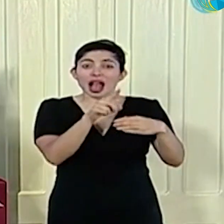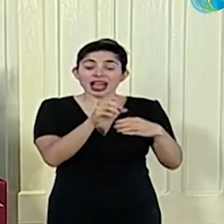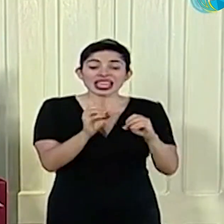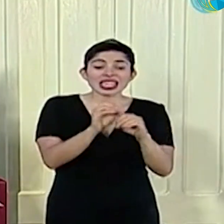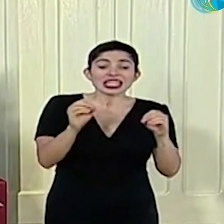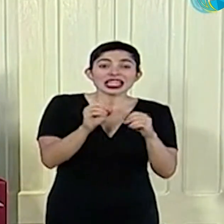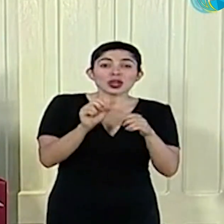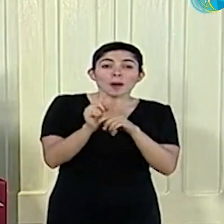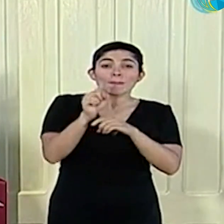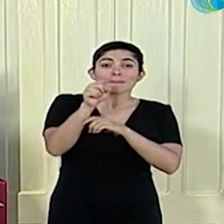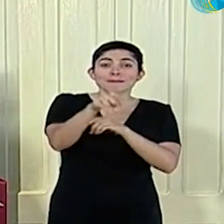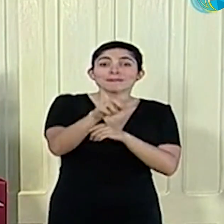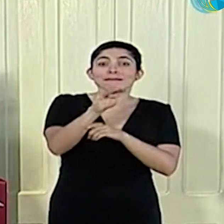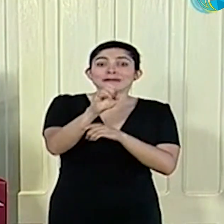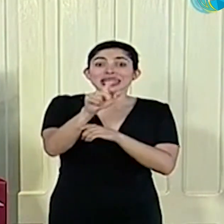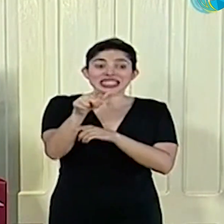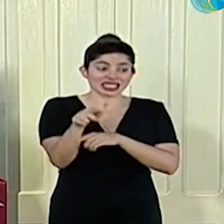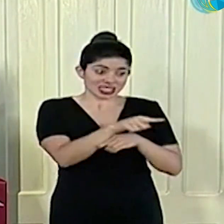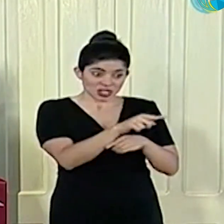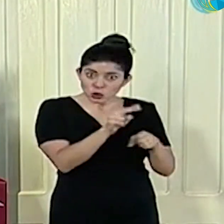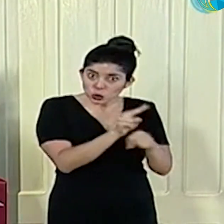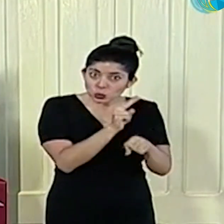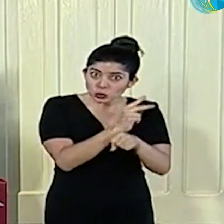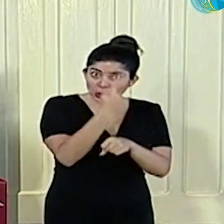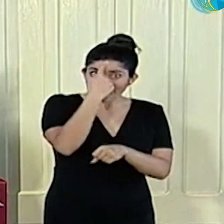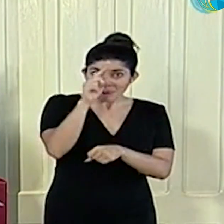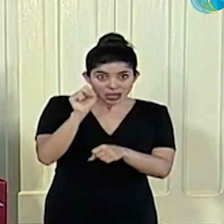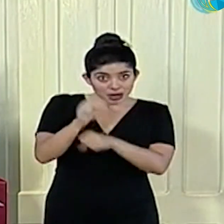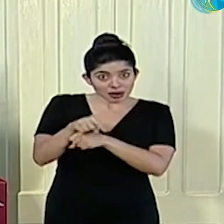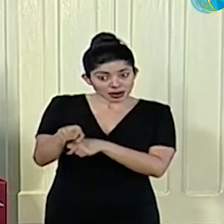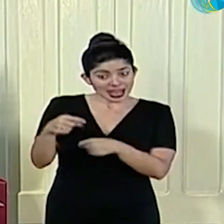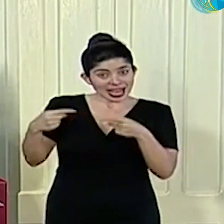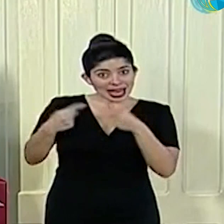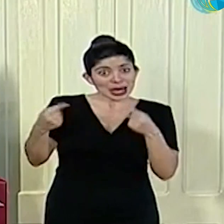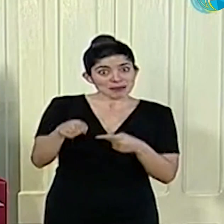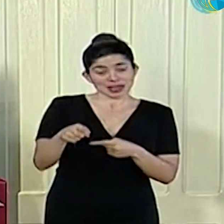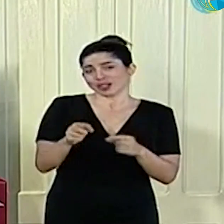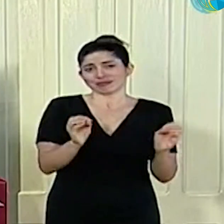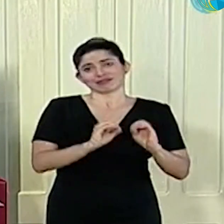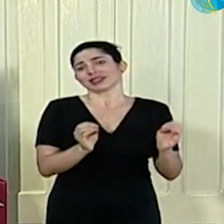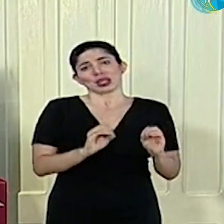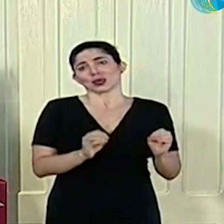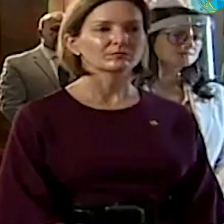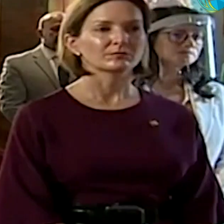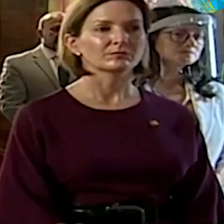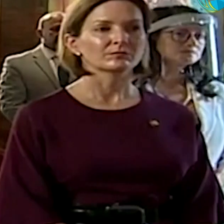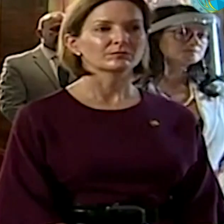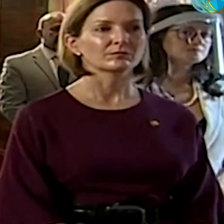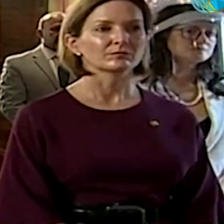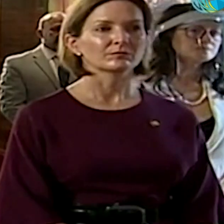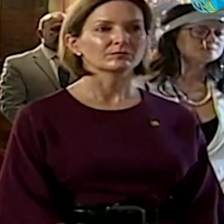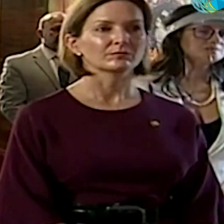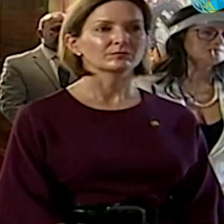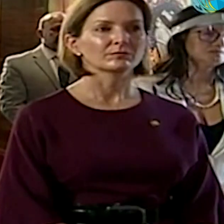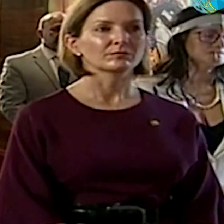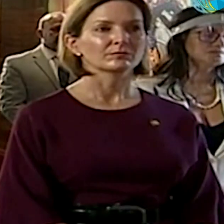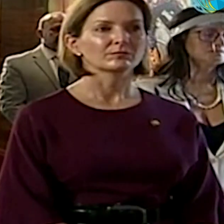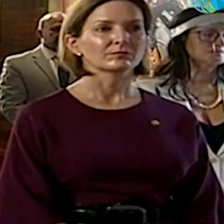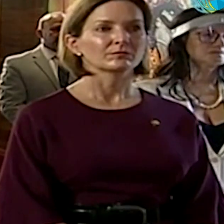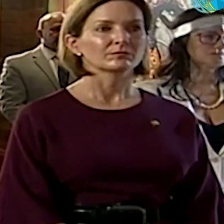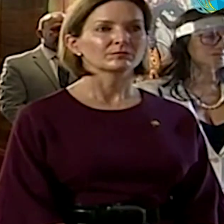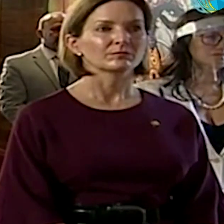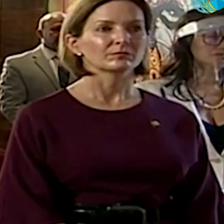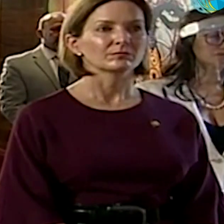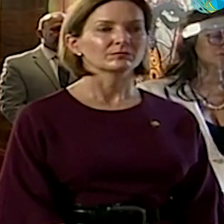solo misil que haya sido útil para vencer a este enemigo común. Nuestros soldados en esta emergencia